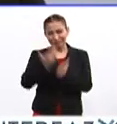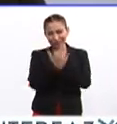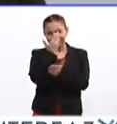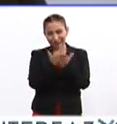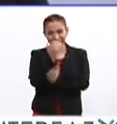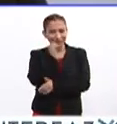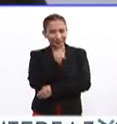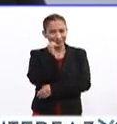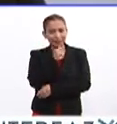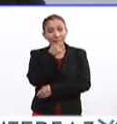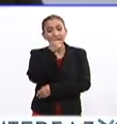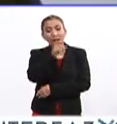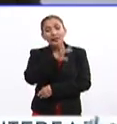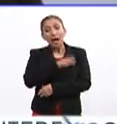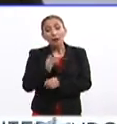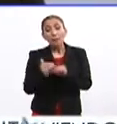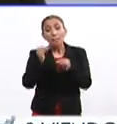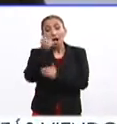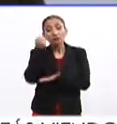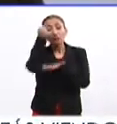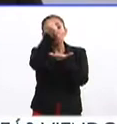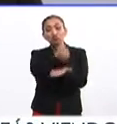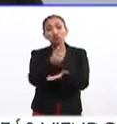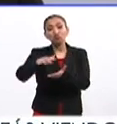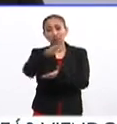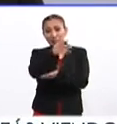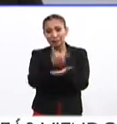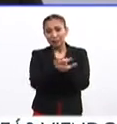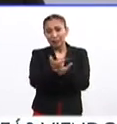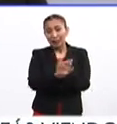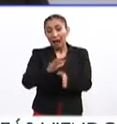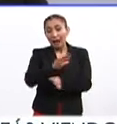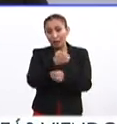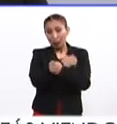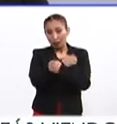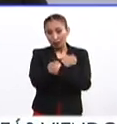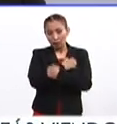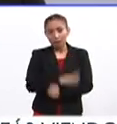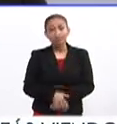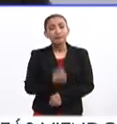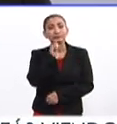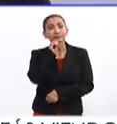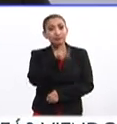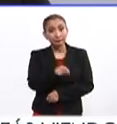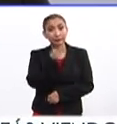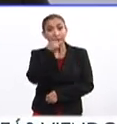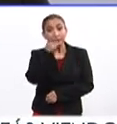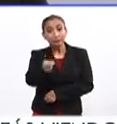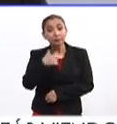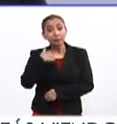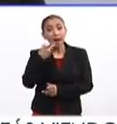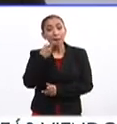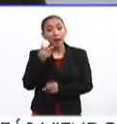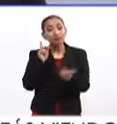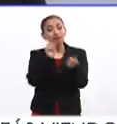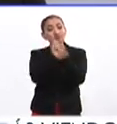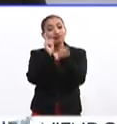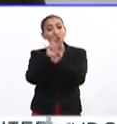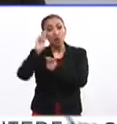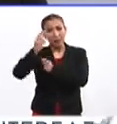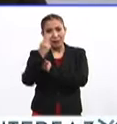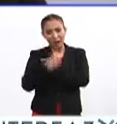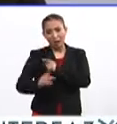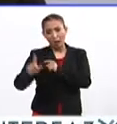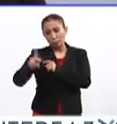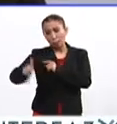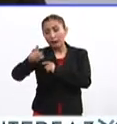prensa matutina que hubo un aumento de recursos en el presupuesto del sector educativo. Además, dijo que se va a hablar con las universidades